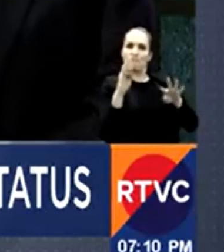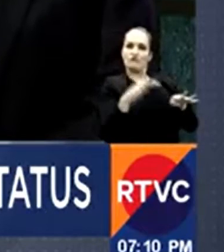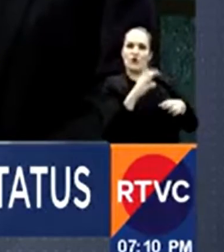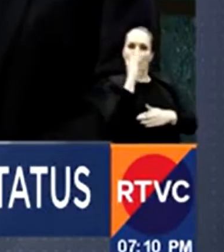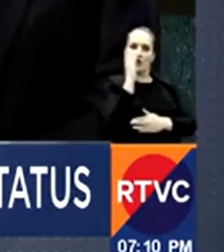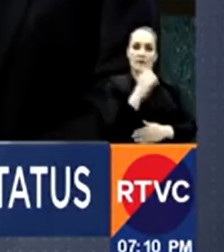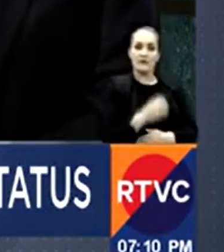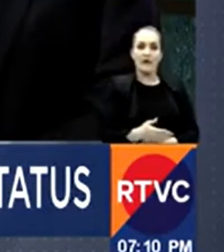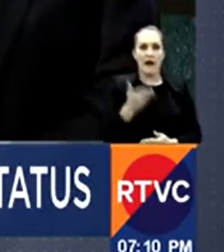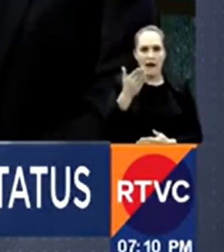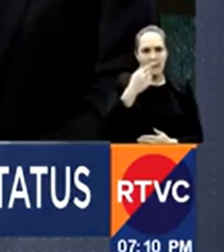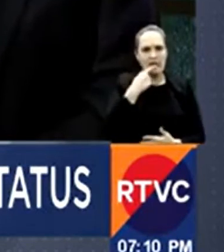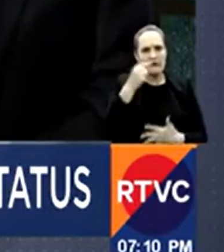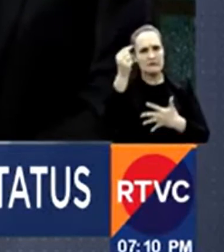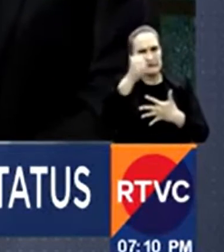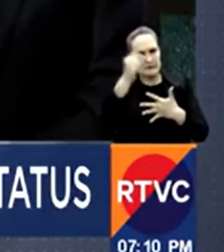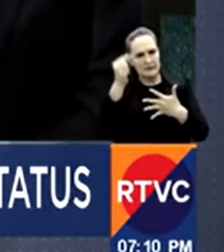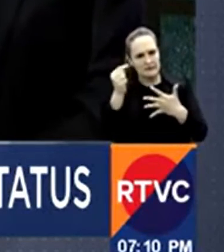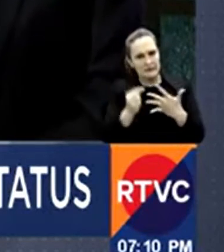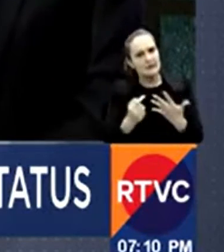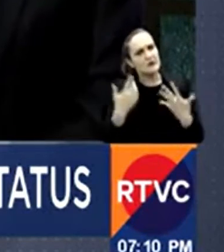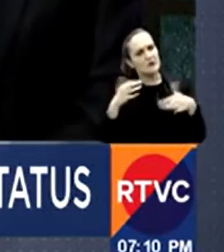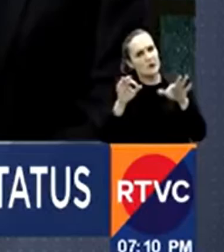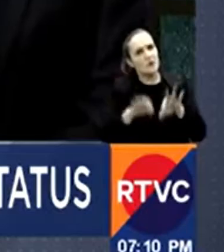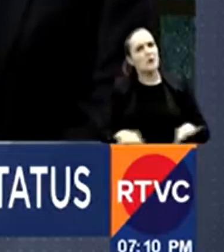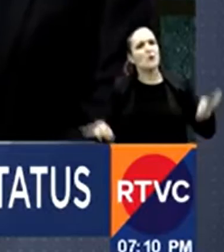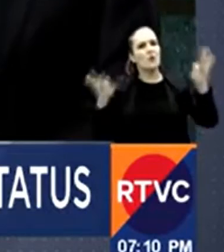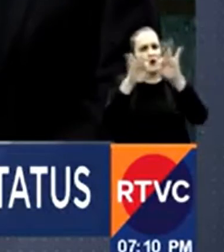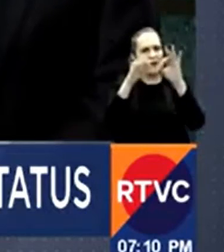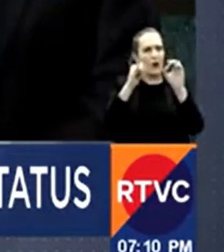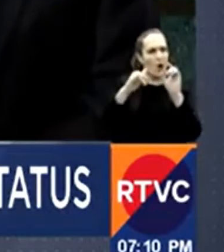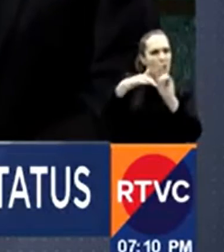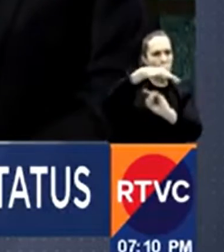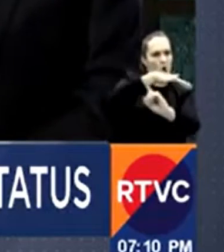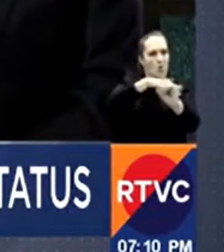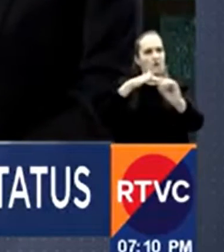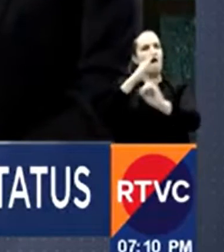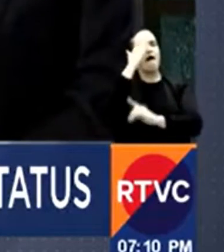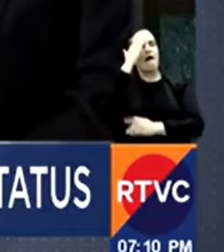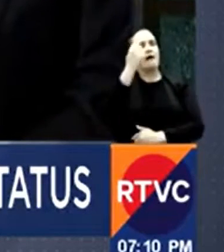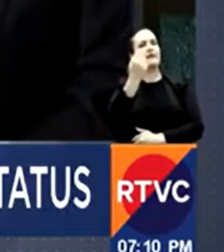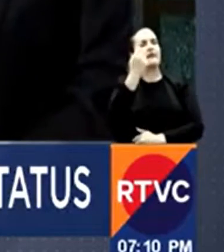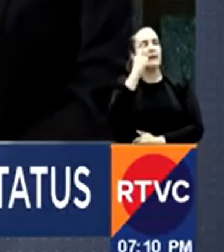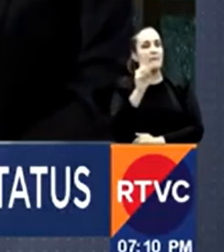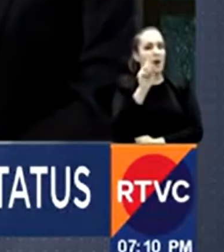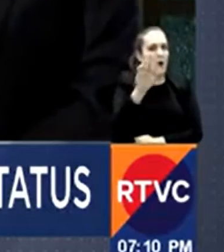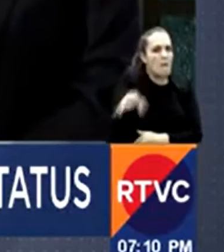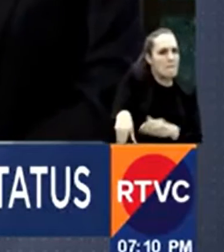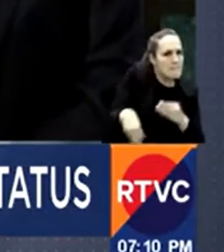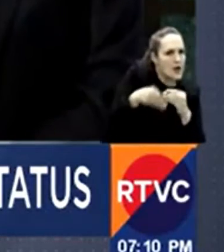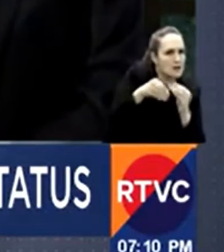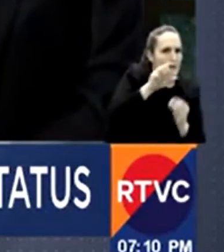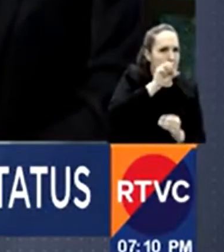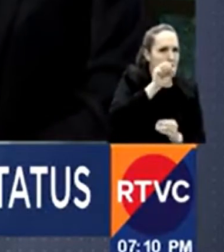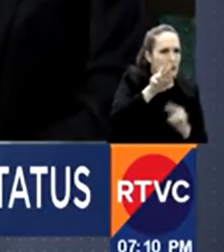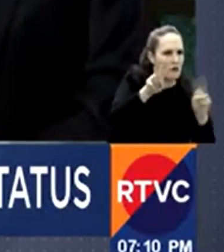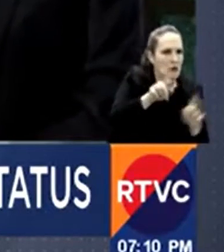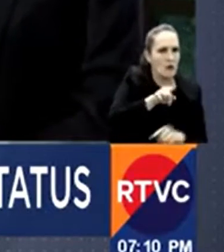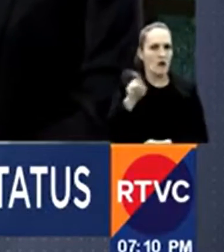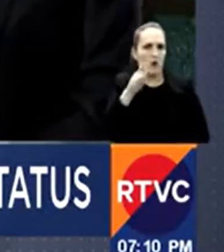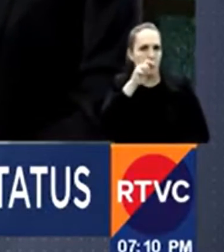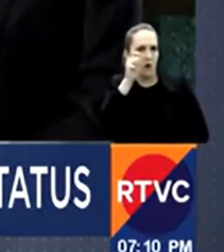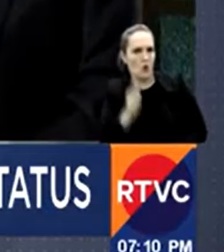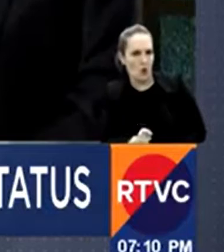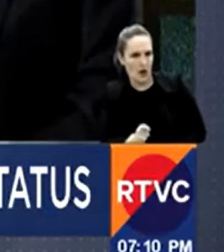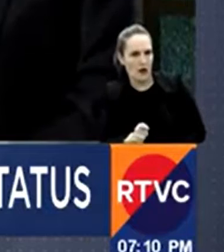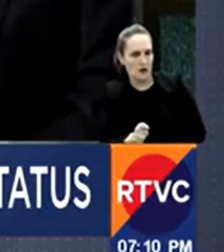está mencionando, toda esta cantidad de cosas que están pasando en este contexto, y ya que usted lo mencionaba a propósito de la guerra en Ucrania y de